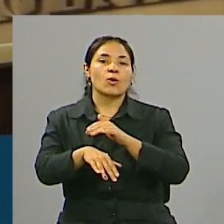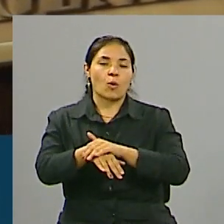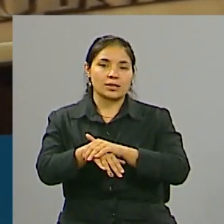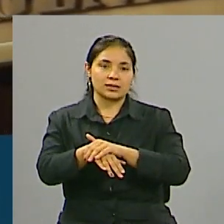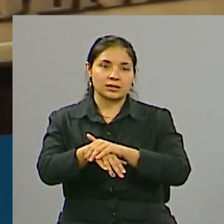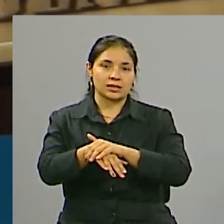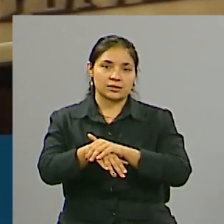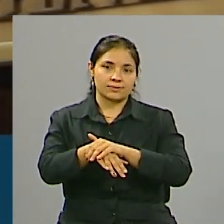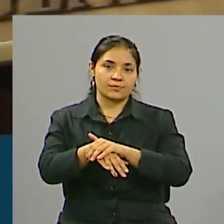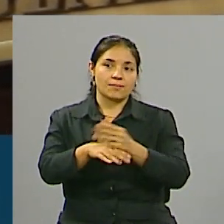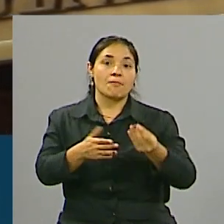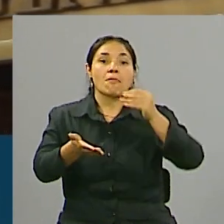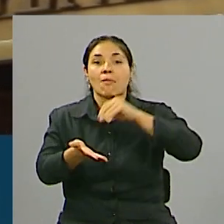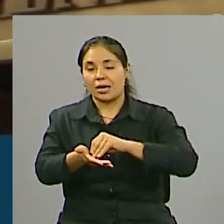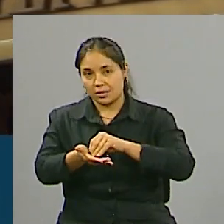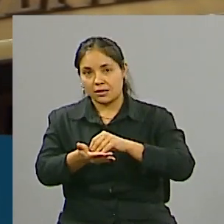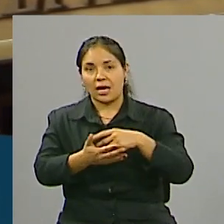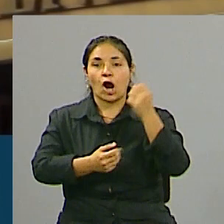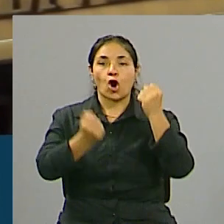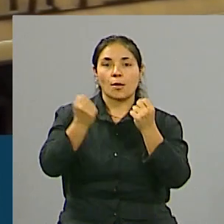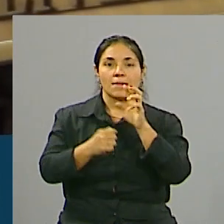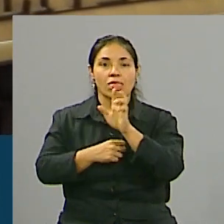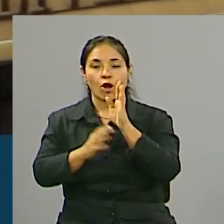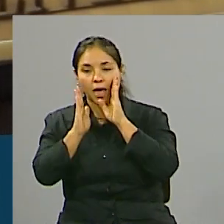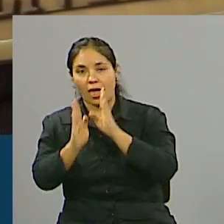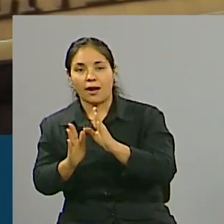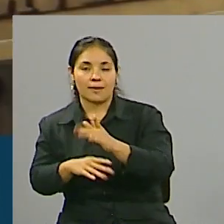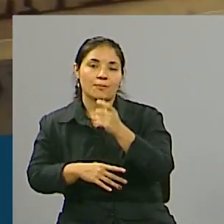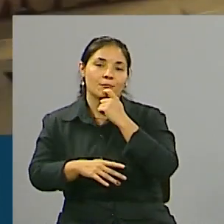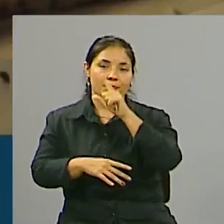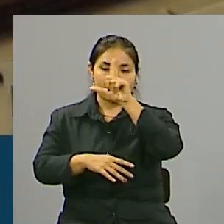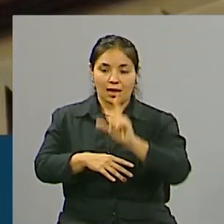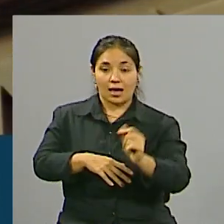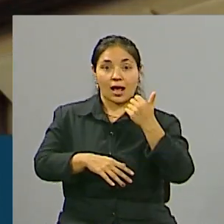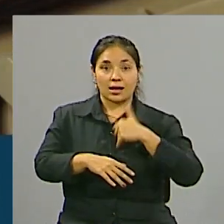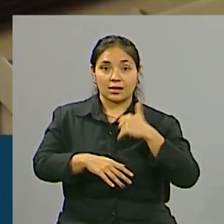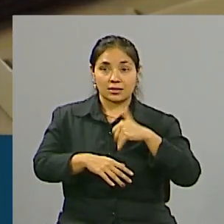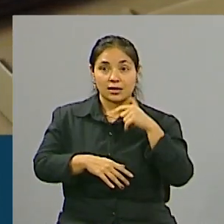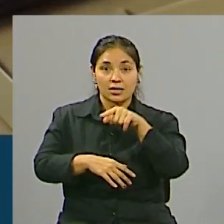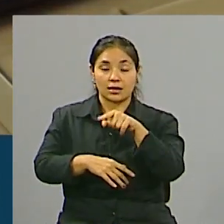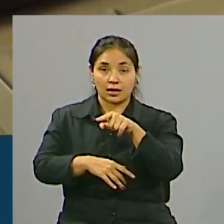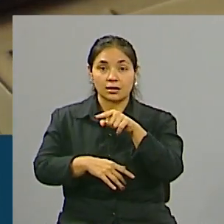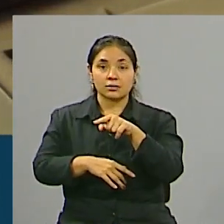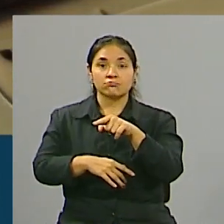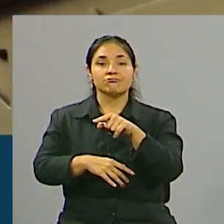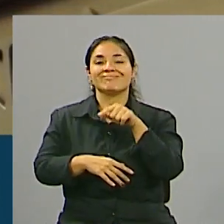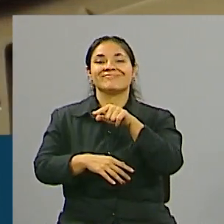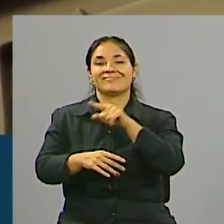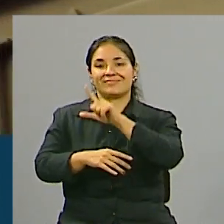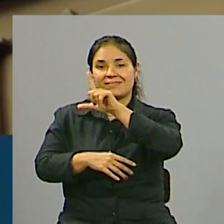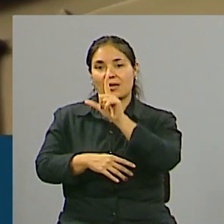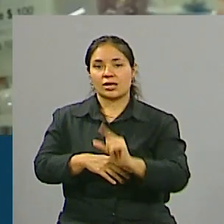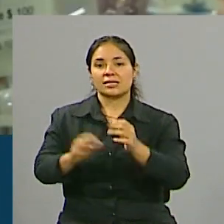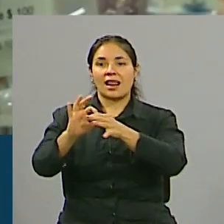que implicaría dolarizar una economía, ¿no? Argentina, en tanto Estado soberano, ¿no? Perdería